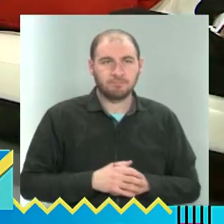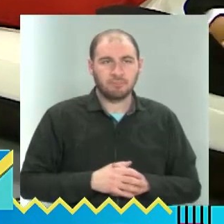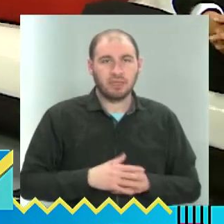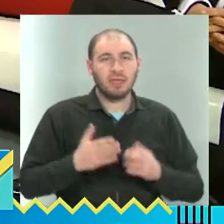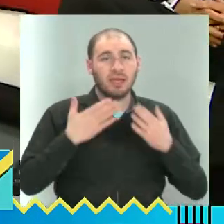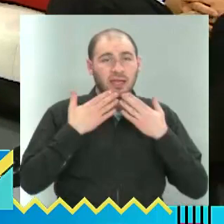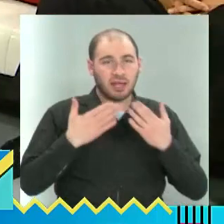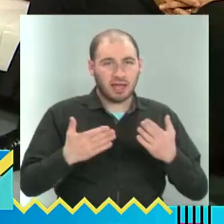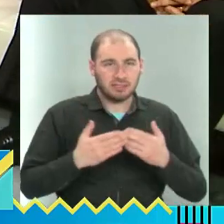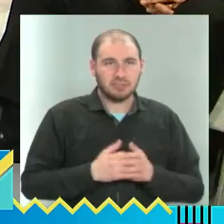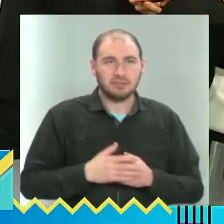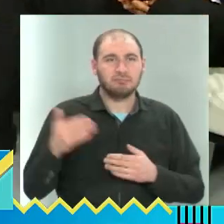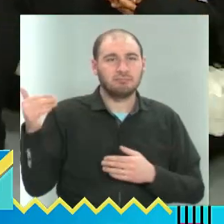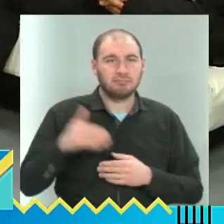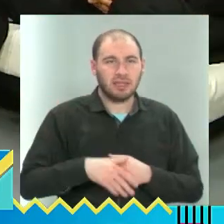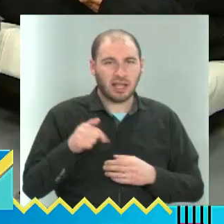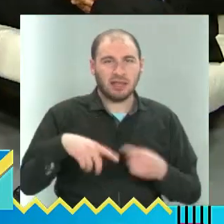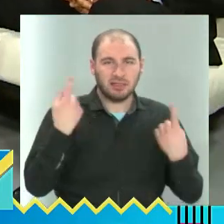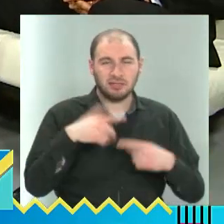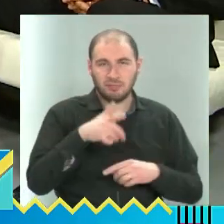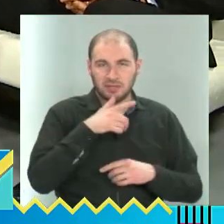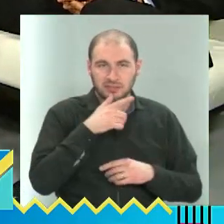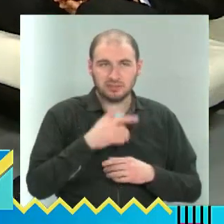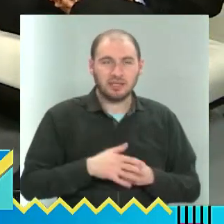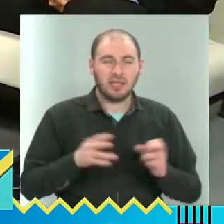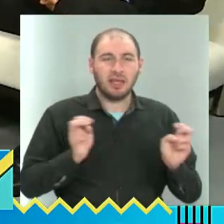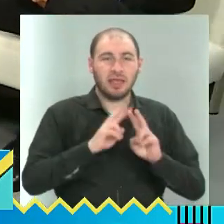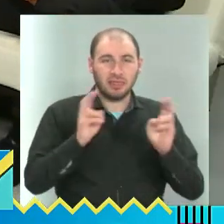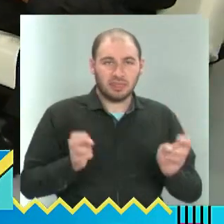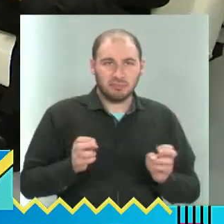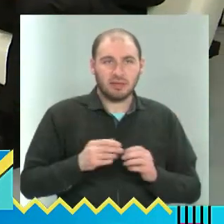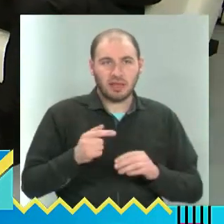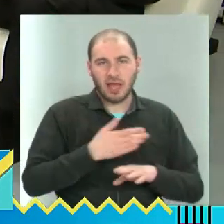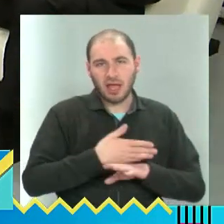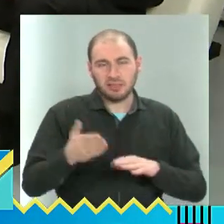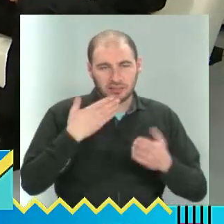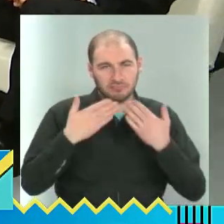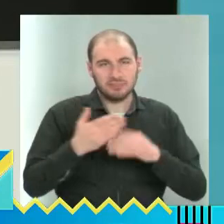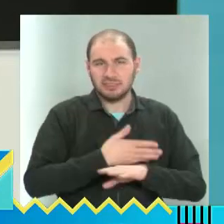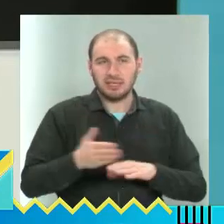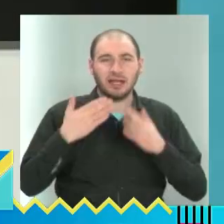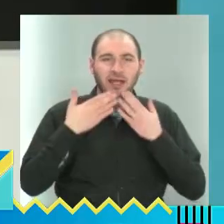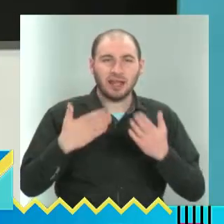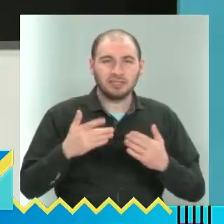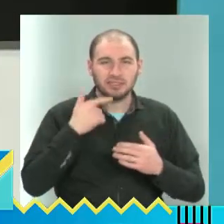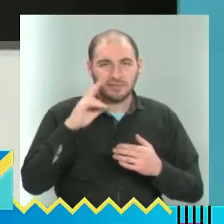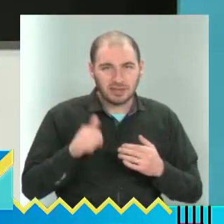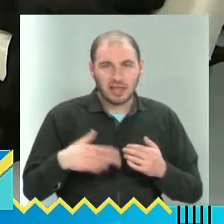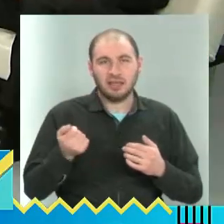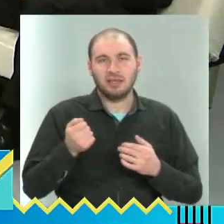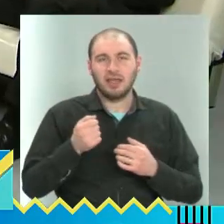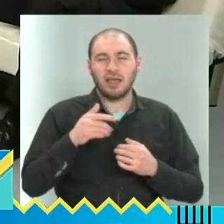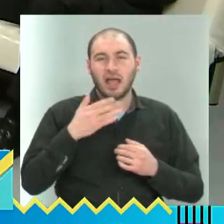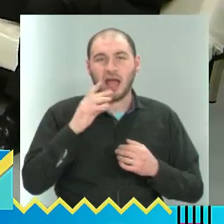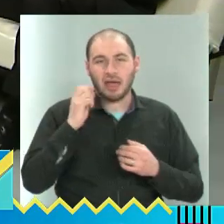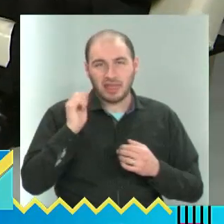voy a agradecer esta presencia aquí en Distintos Parecidos, un tema que hay que seguir abordándolo, por supuesto. Muchísimas gracias, Silvina. Gracias. Muchísimas